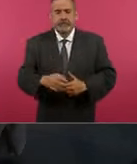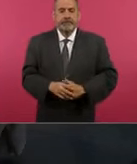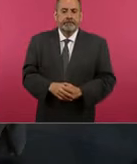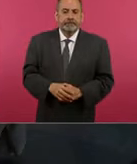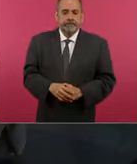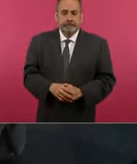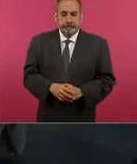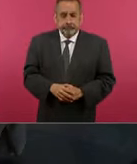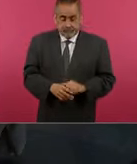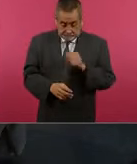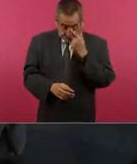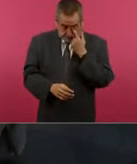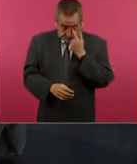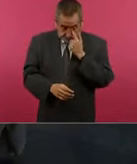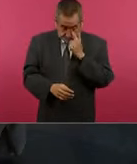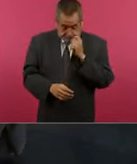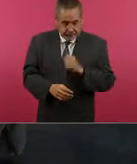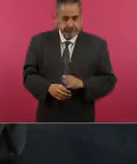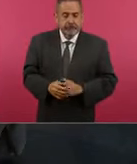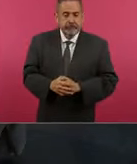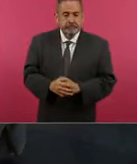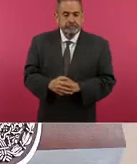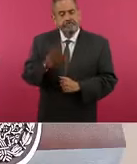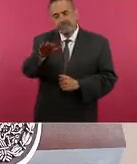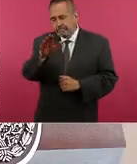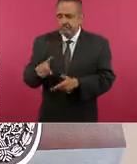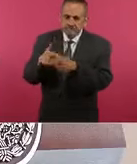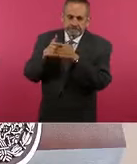seguir adelante con los mismos programas.